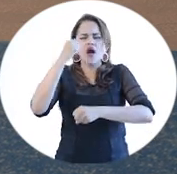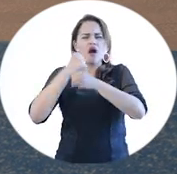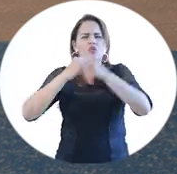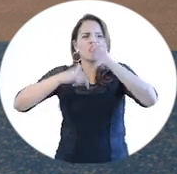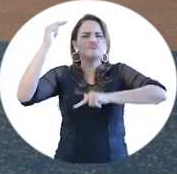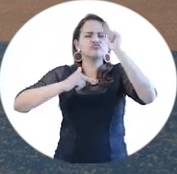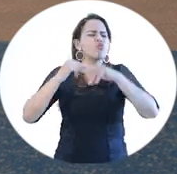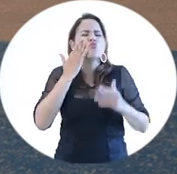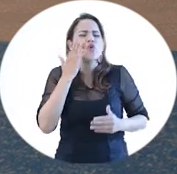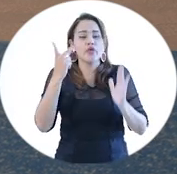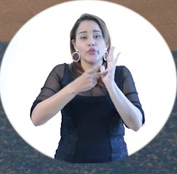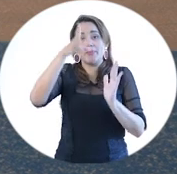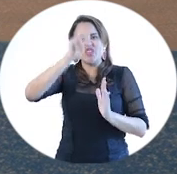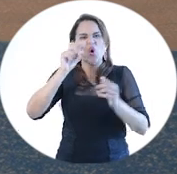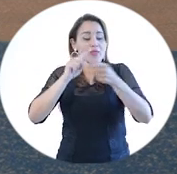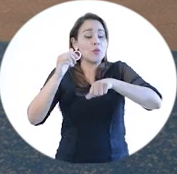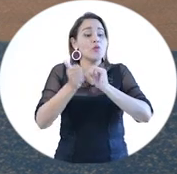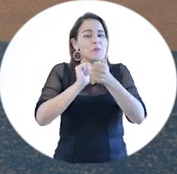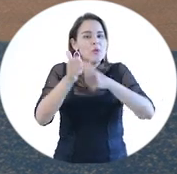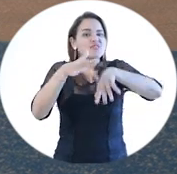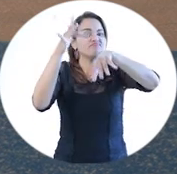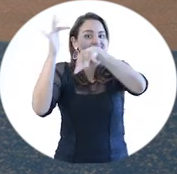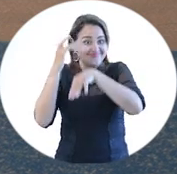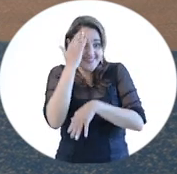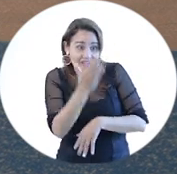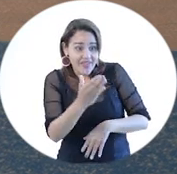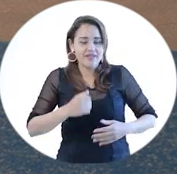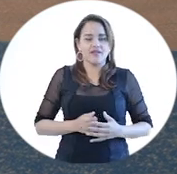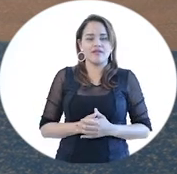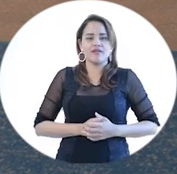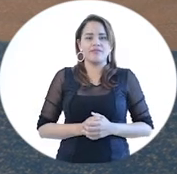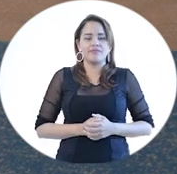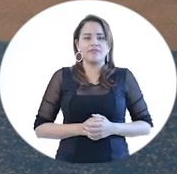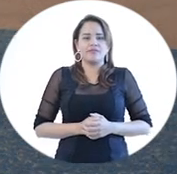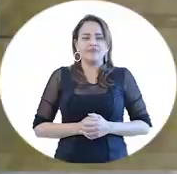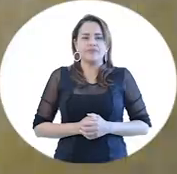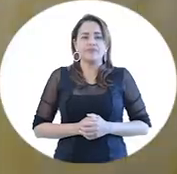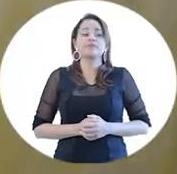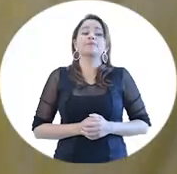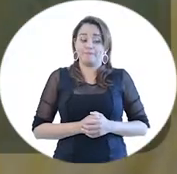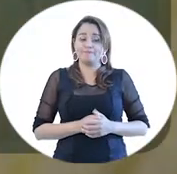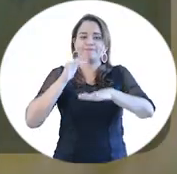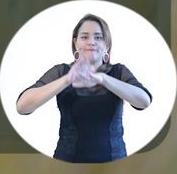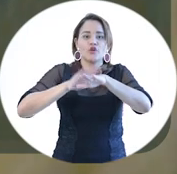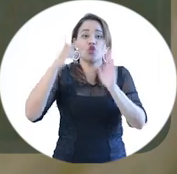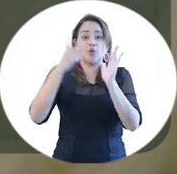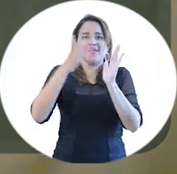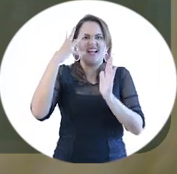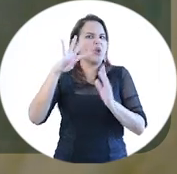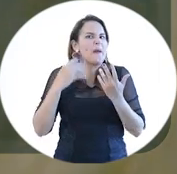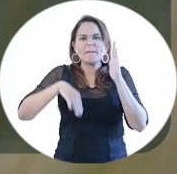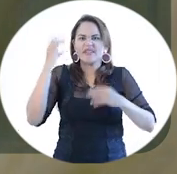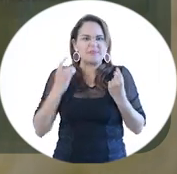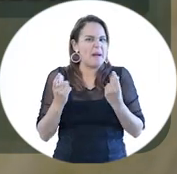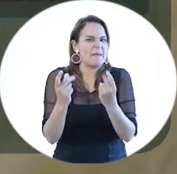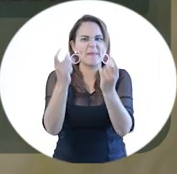Andrea, ¿sabías que este parque se construyó en el 2017 para promover el deporte y la actividad física? A partir del 2014, se